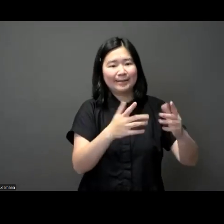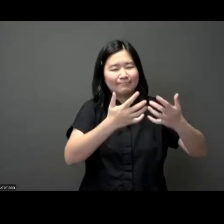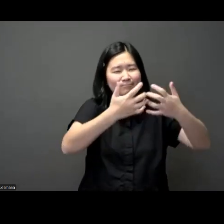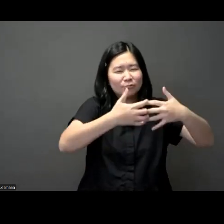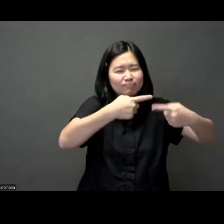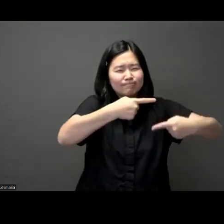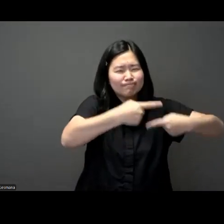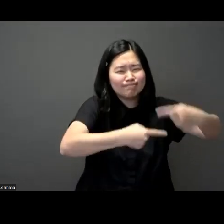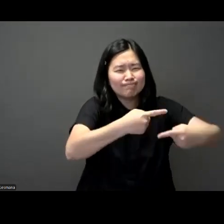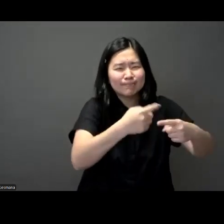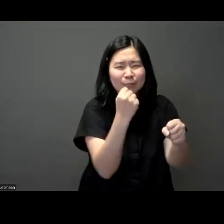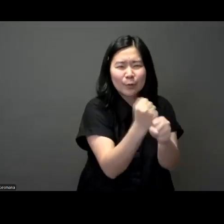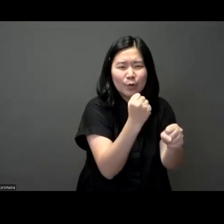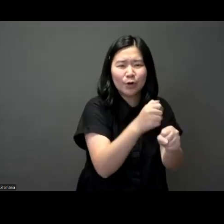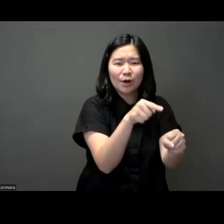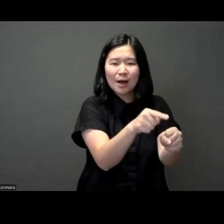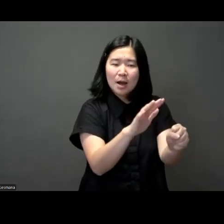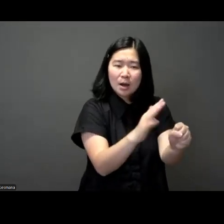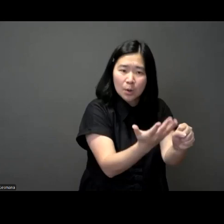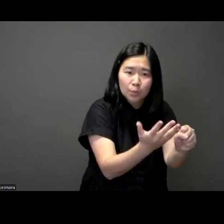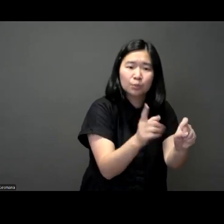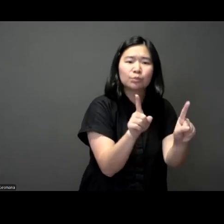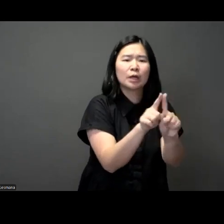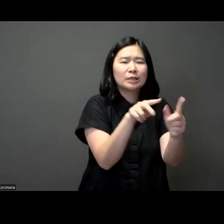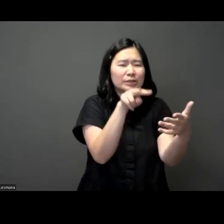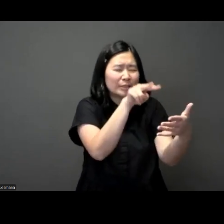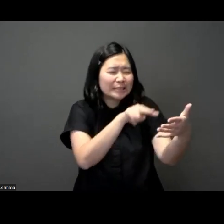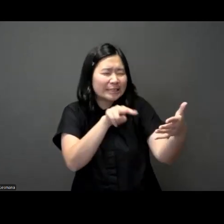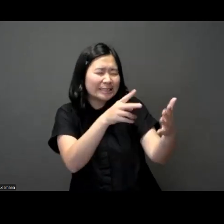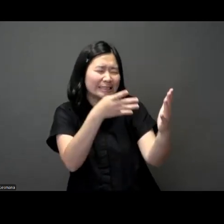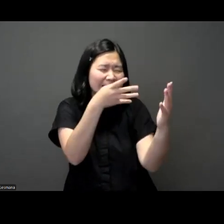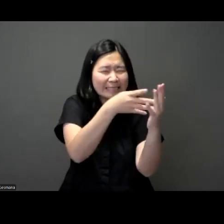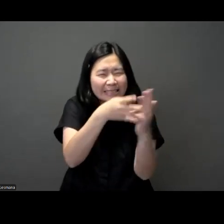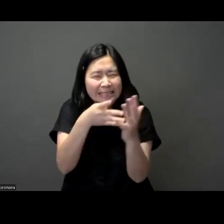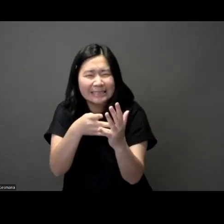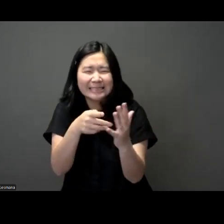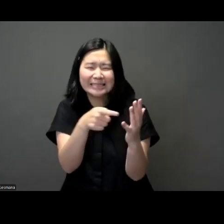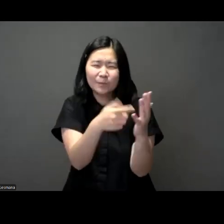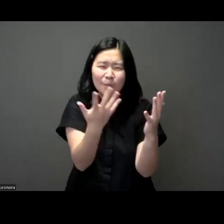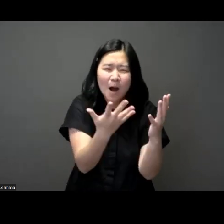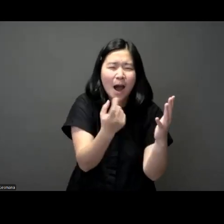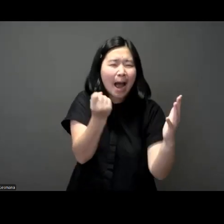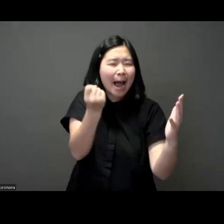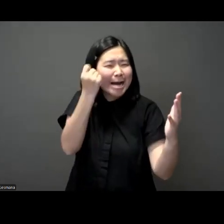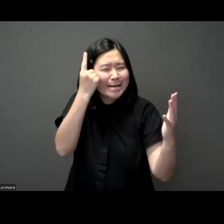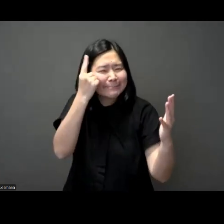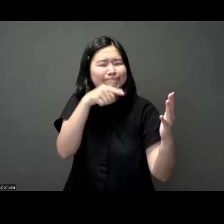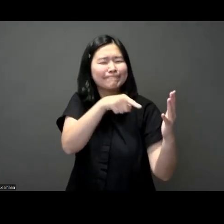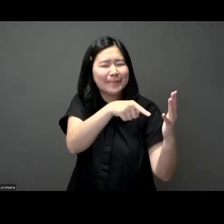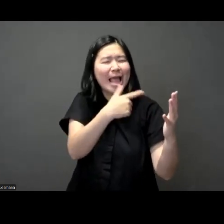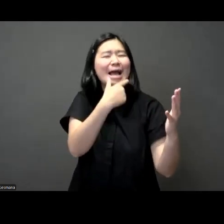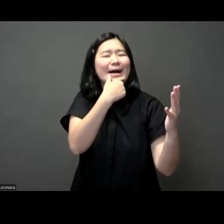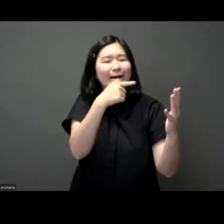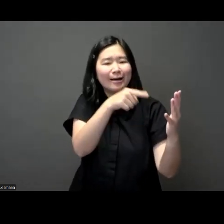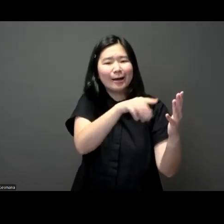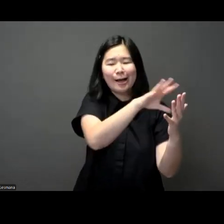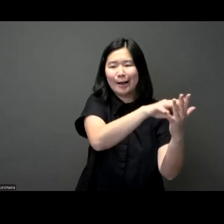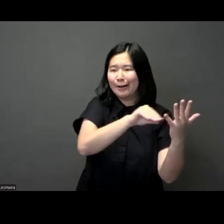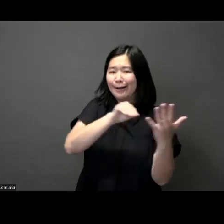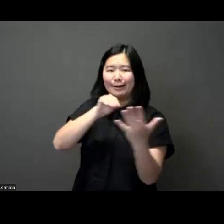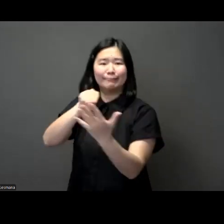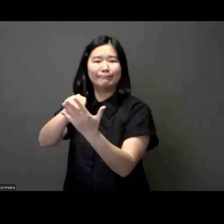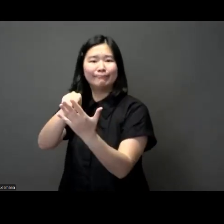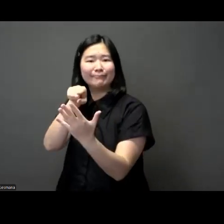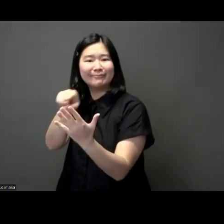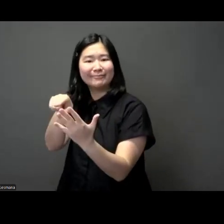veces identificarlas, entenderlos, enfrentarlos, entender esos mecanismos subyacentes que crean estas